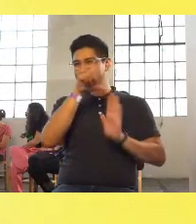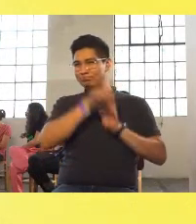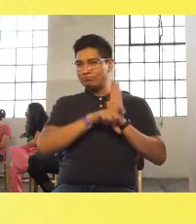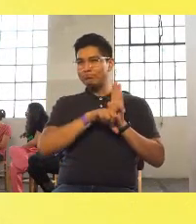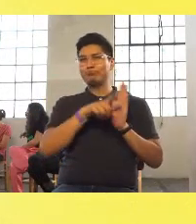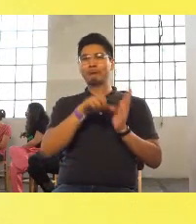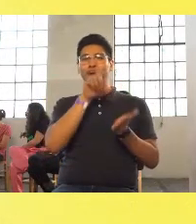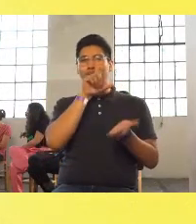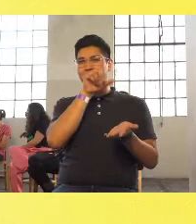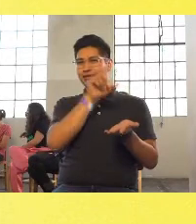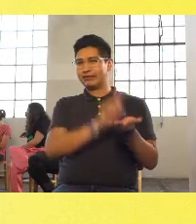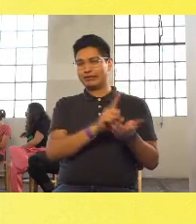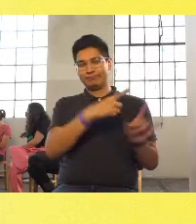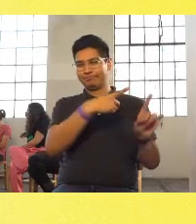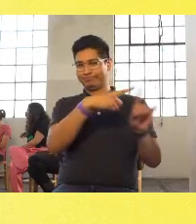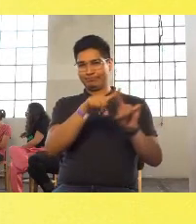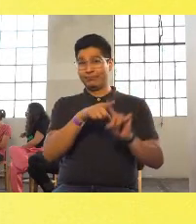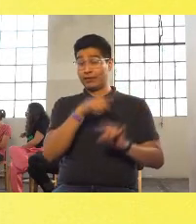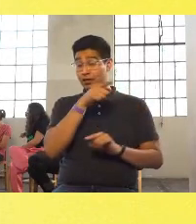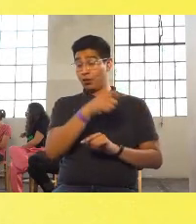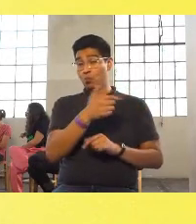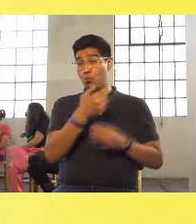le empezaron a poner así como...